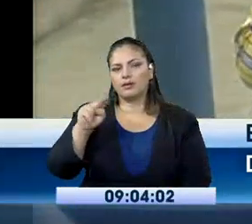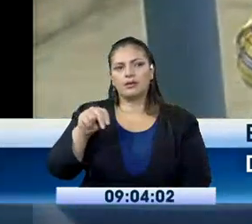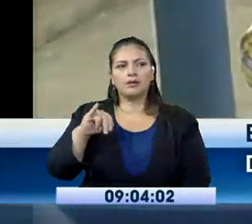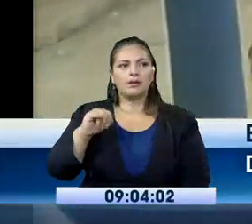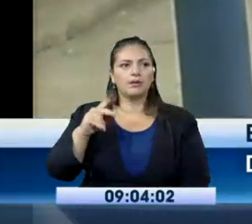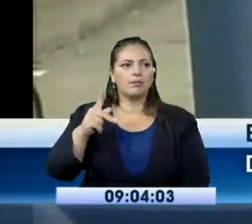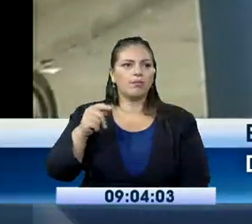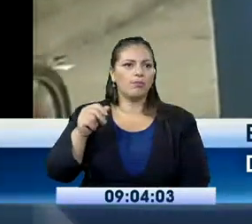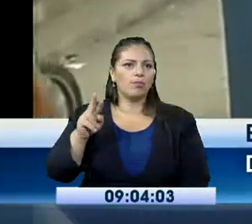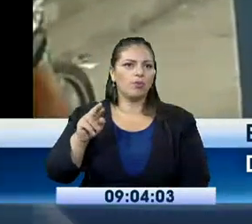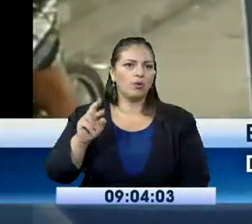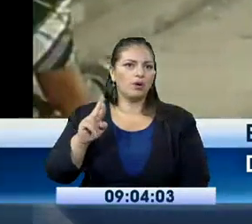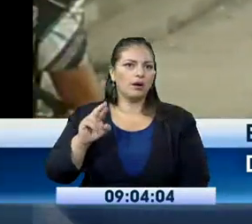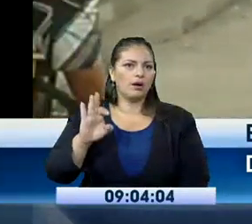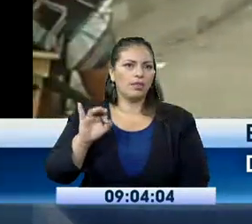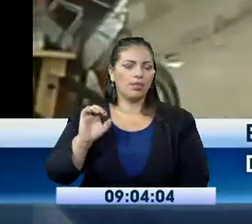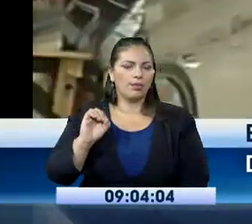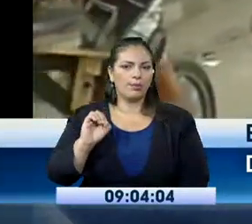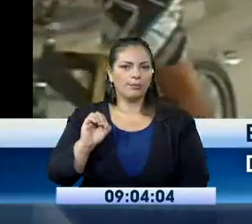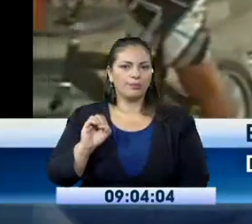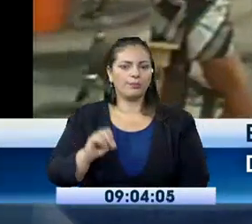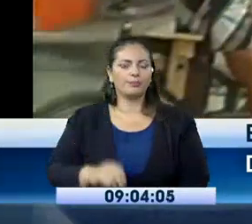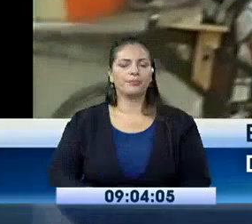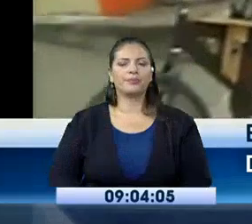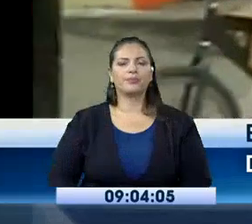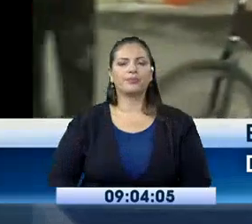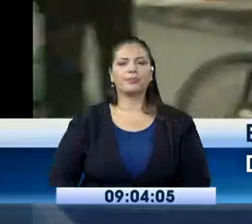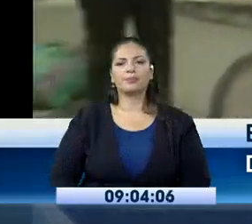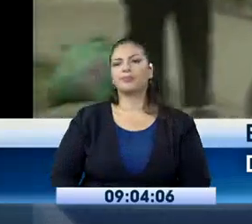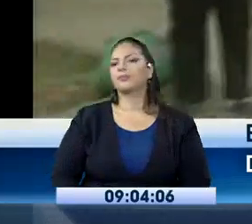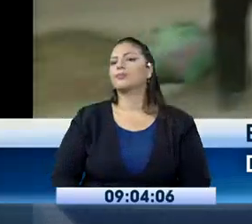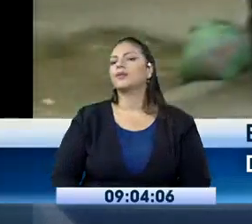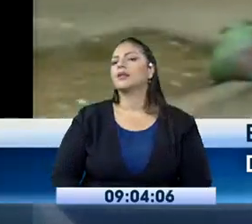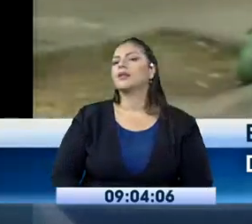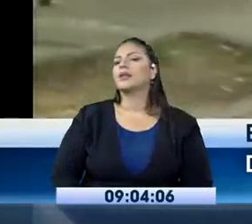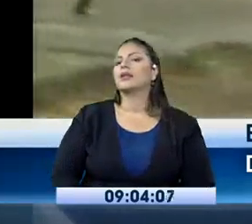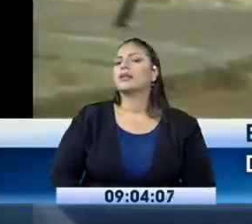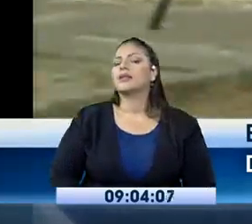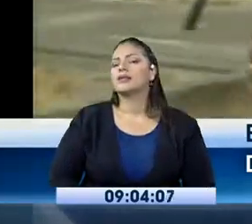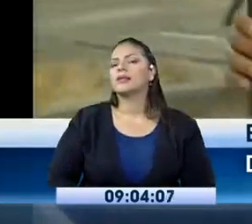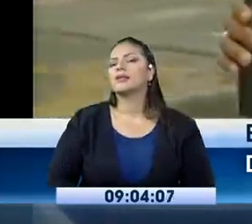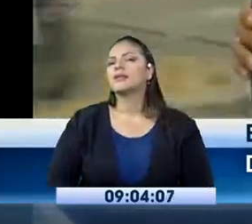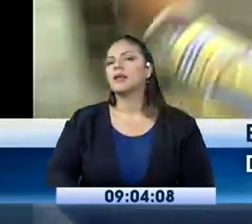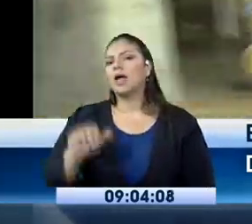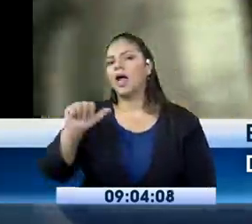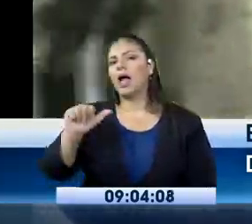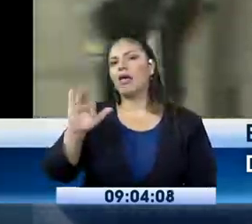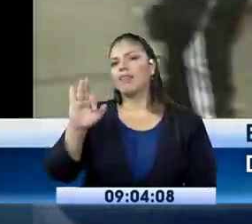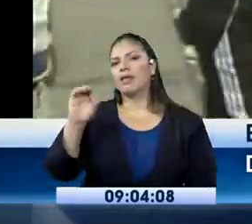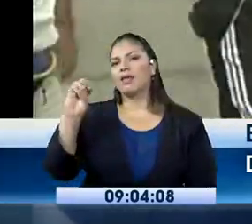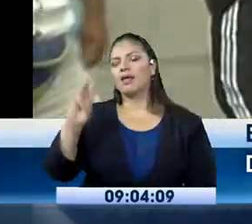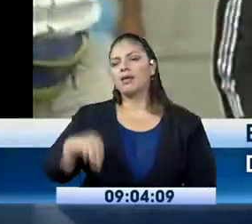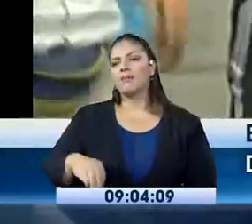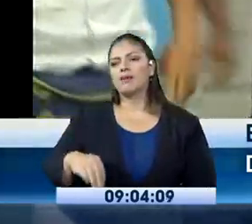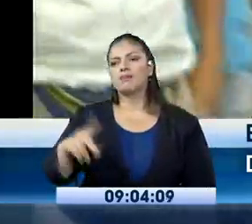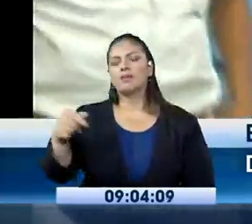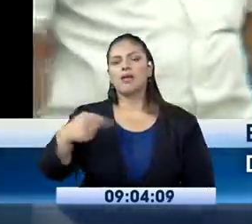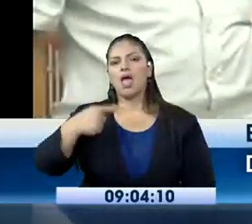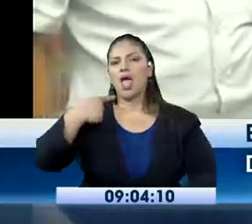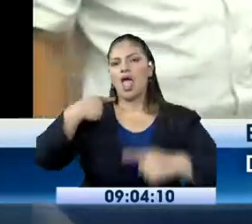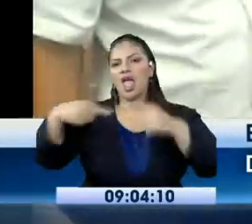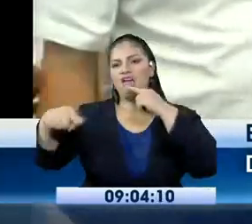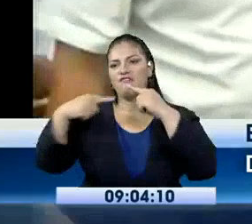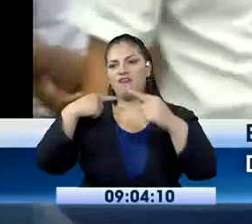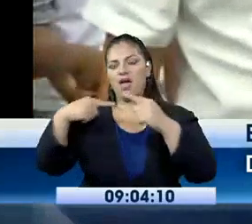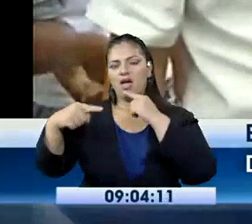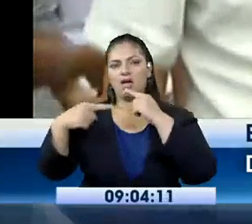personas conductores de Trecimotos y también está el ingeniero Fernando Amador, jefe de transporte público del ATM. Estaba yo conversando con uno de los dirigentes. Señor, buenos